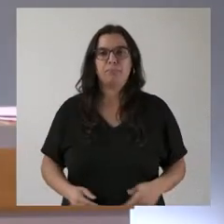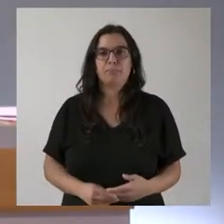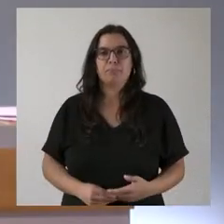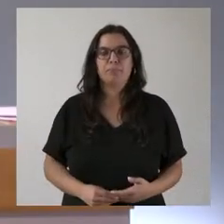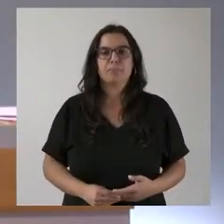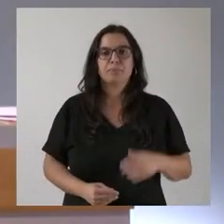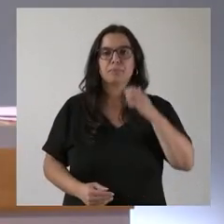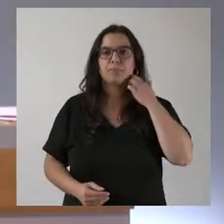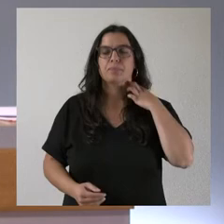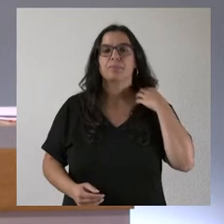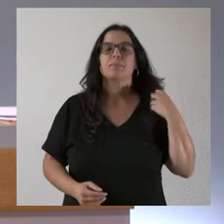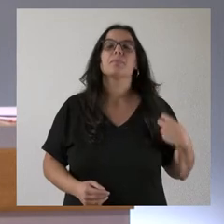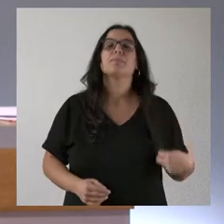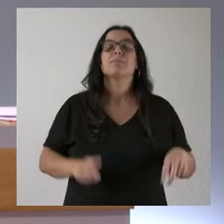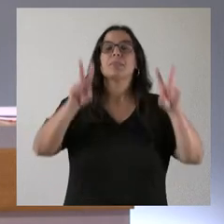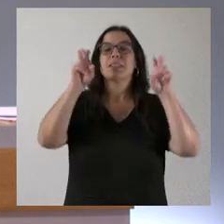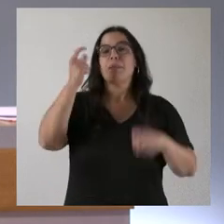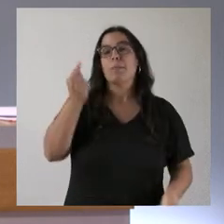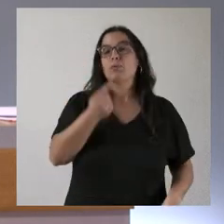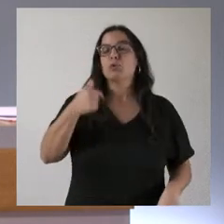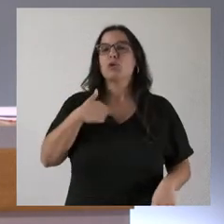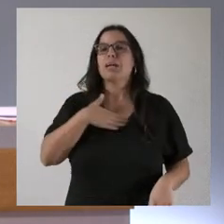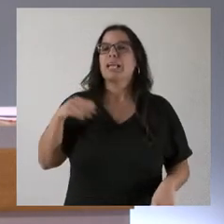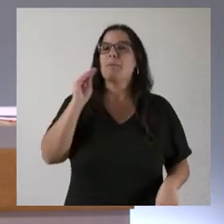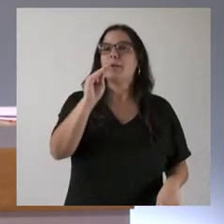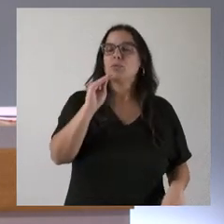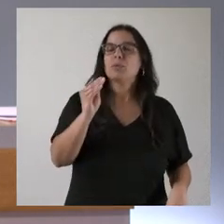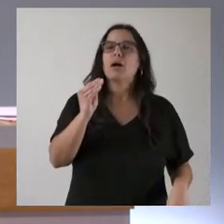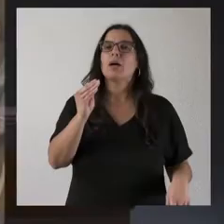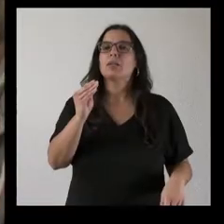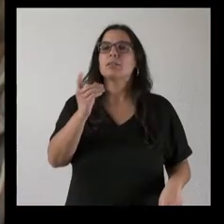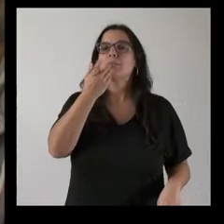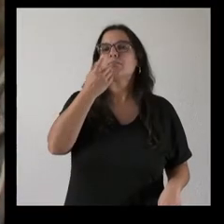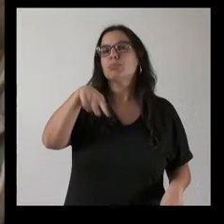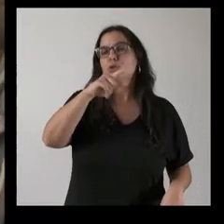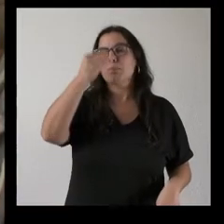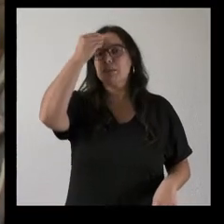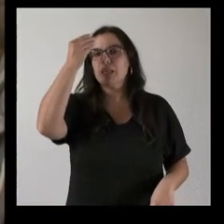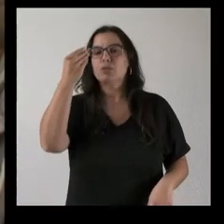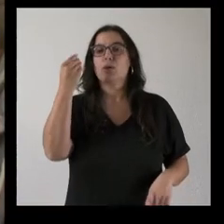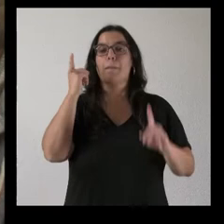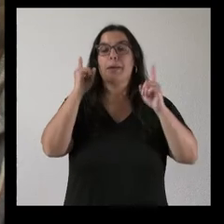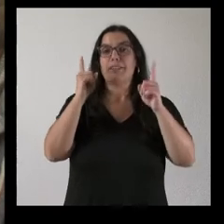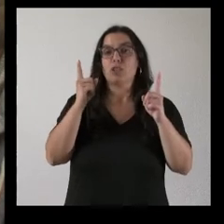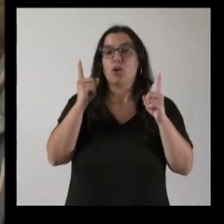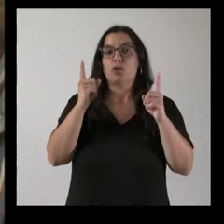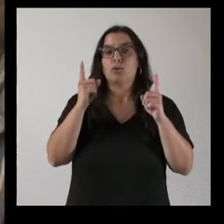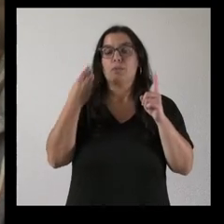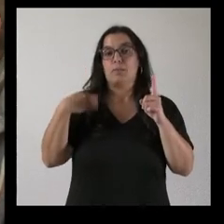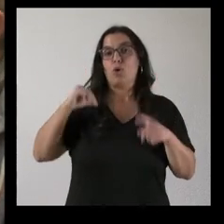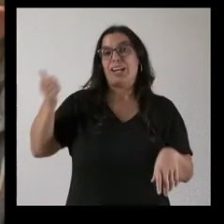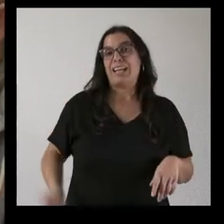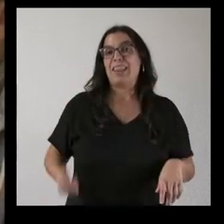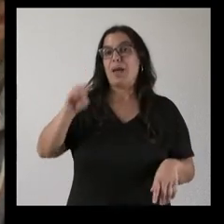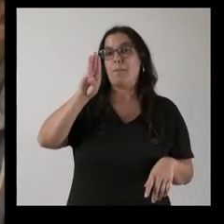Sí al hilo de los presupuestos yo quería preguntarle si se plantean rebajar la previsión del pir para